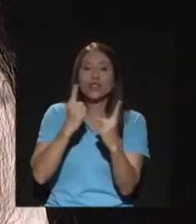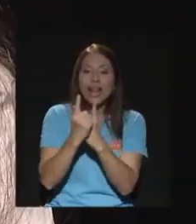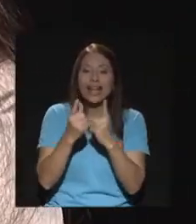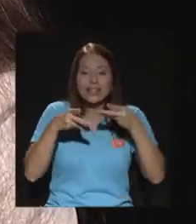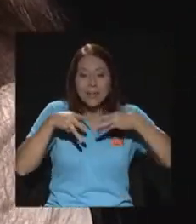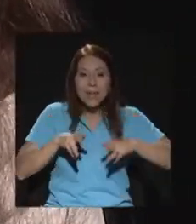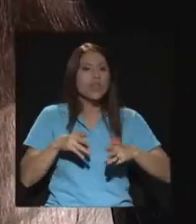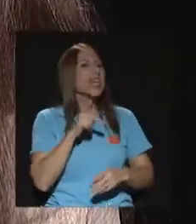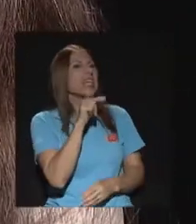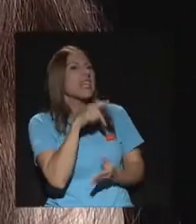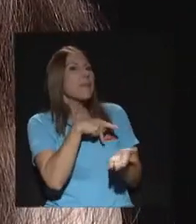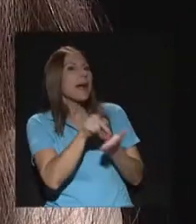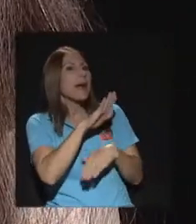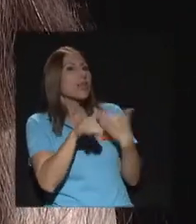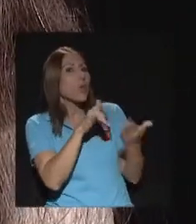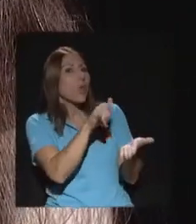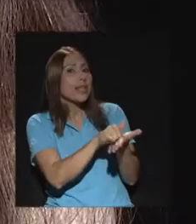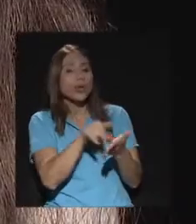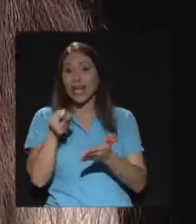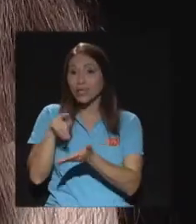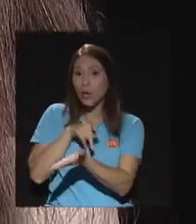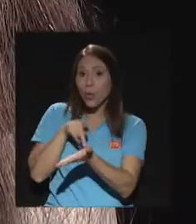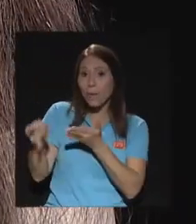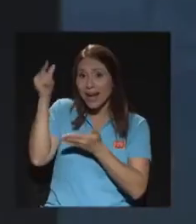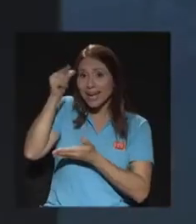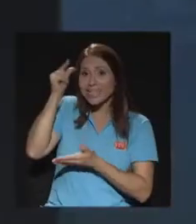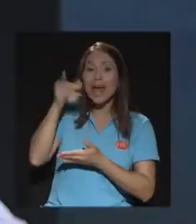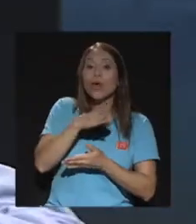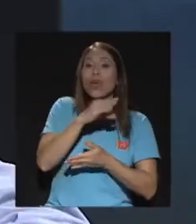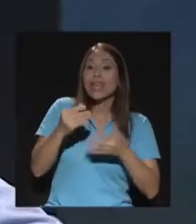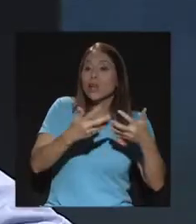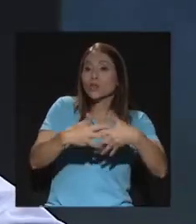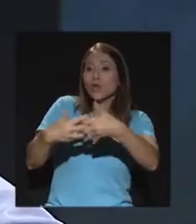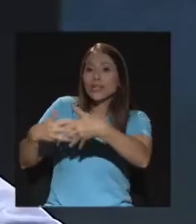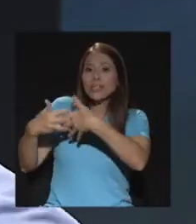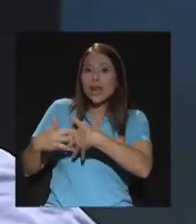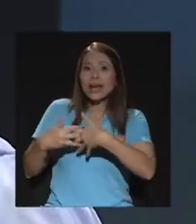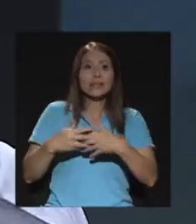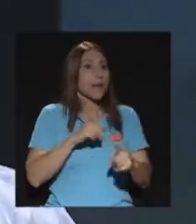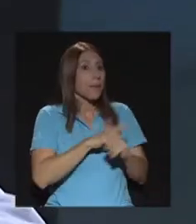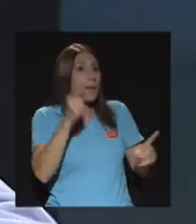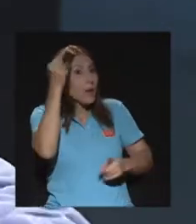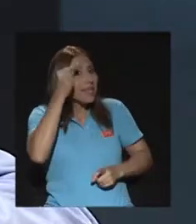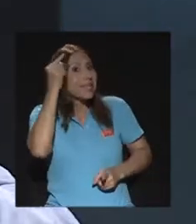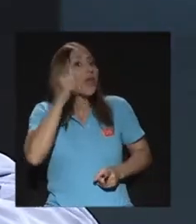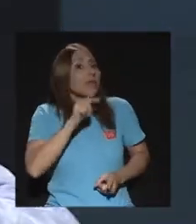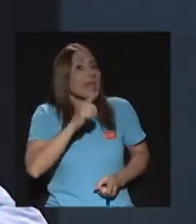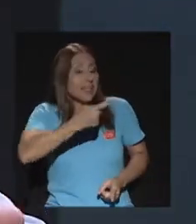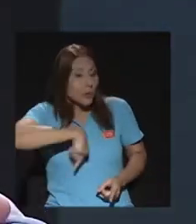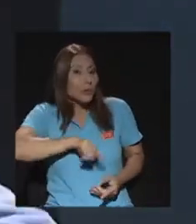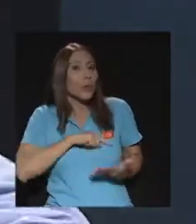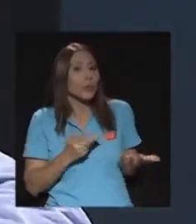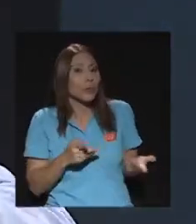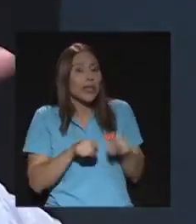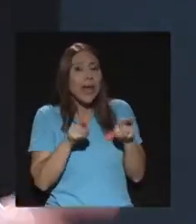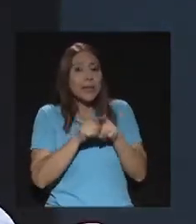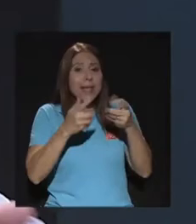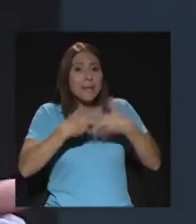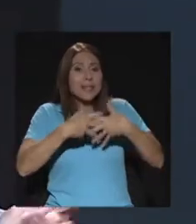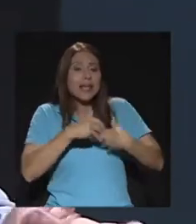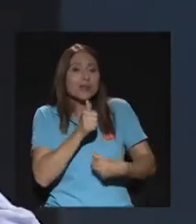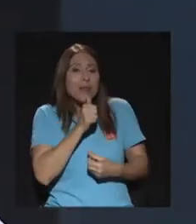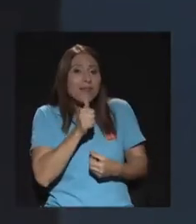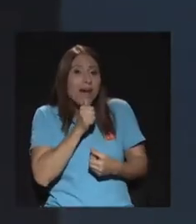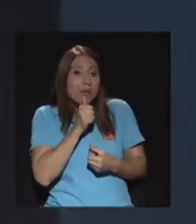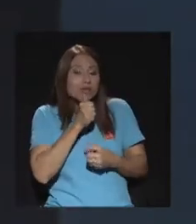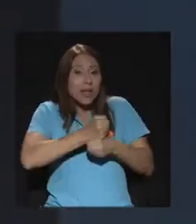¿Quién va a pagar todo eso? Eso lo va a pagar el Estado y los concesionarios. El Estado somos todos nosotros, entre otros los empresarios privados. Yo le puedo responder si